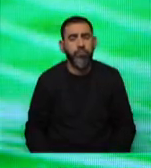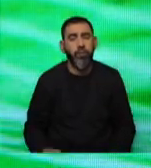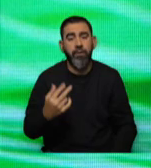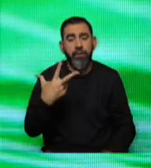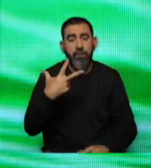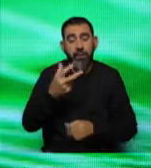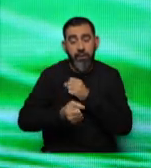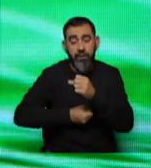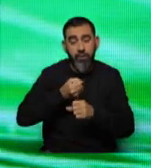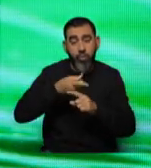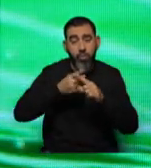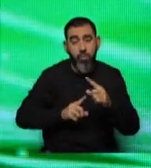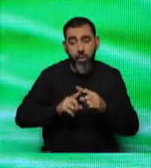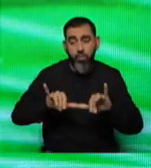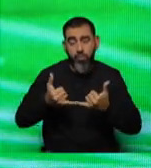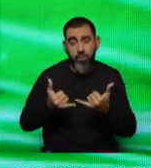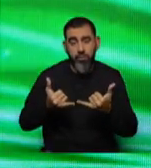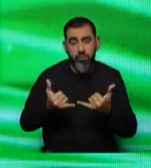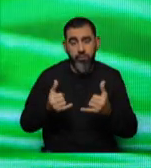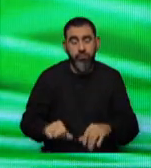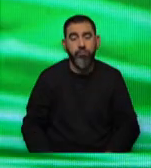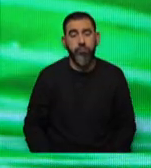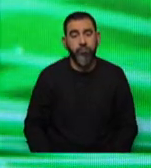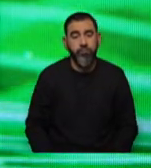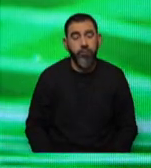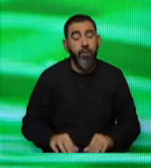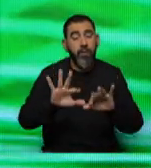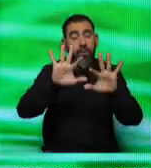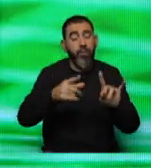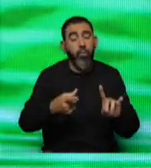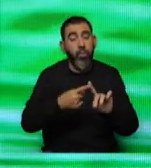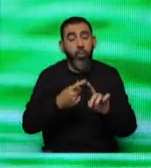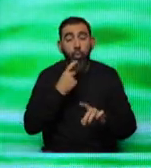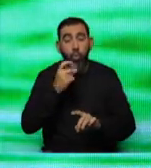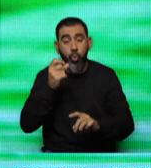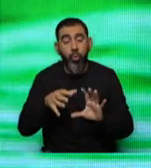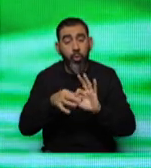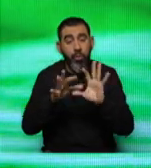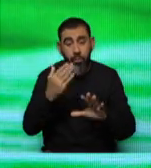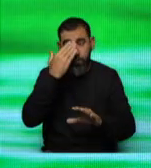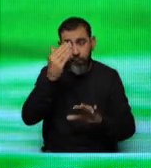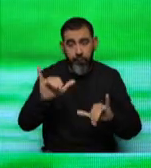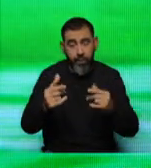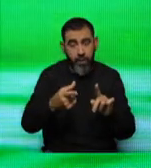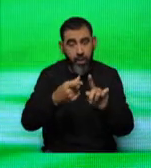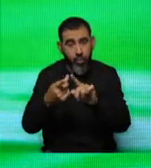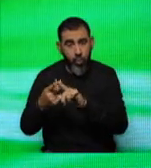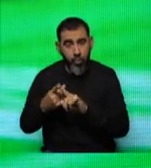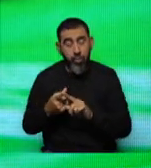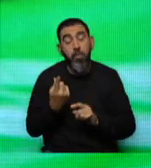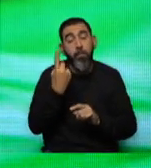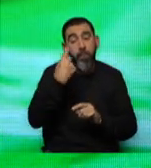medio de vueltas, en realidad. Bueno, ahí está. Y se ha llegado a un texto de acuerdo entre el Partido Colorado, el Partido Independiente y el Frente Amplio,